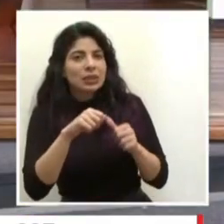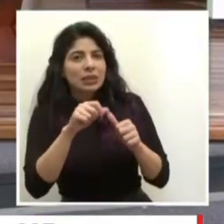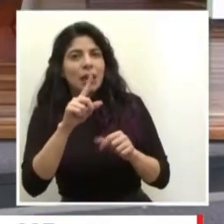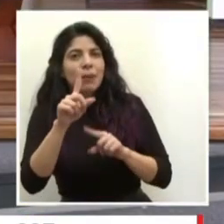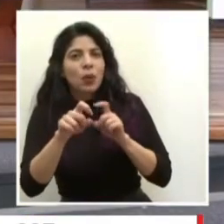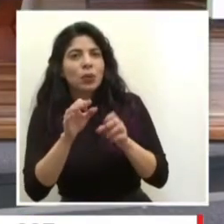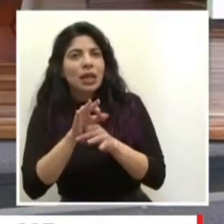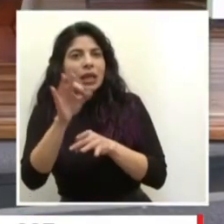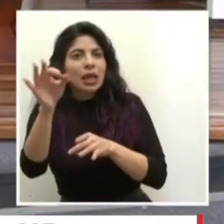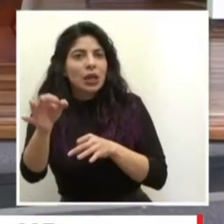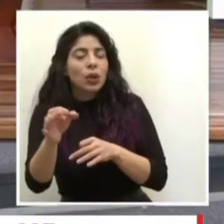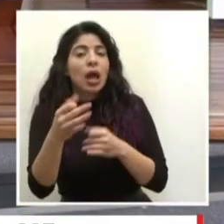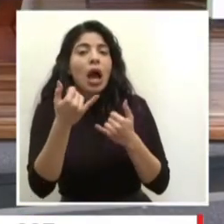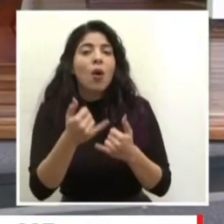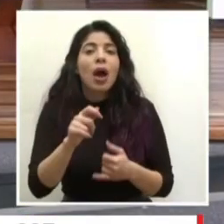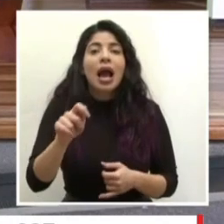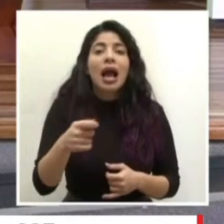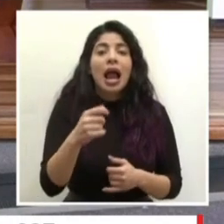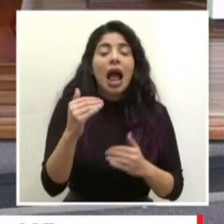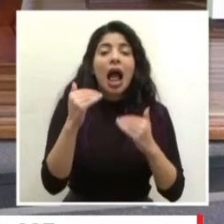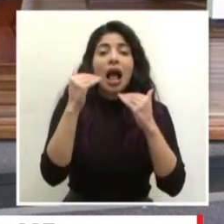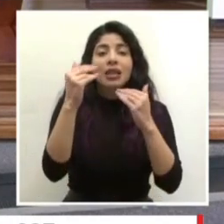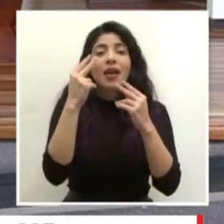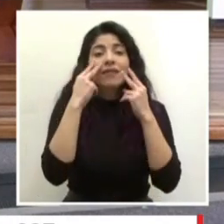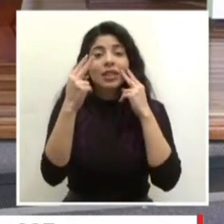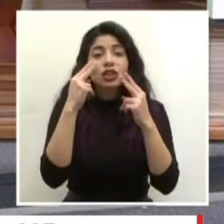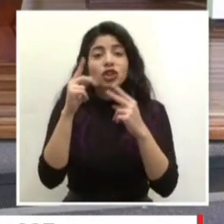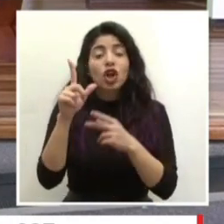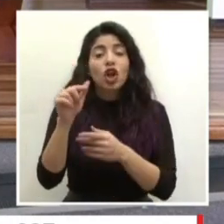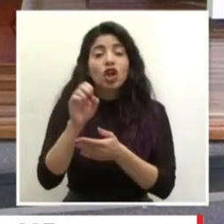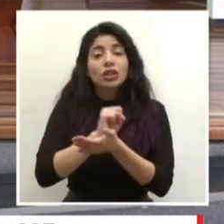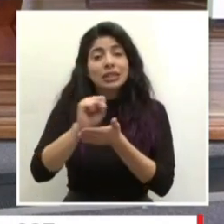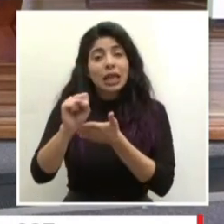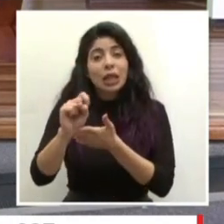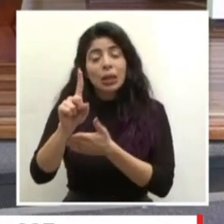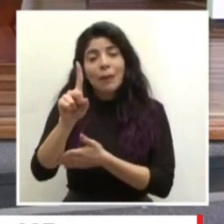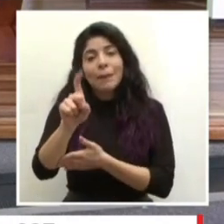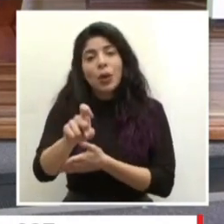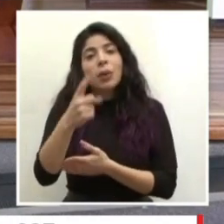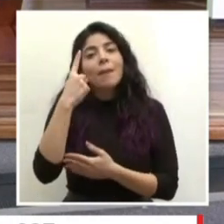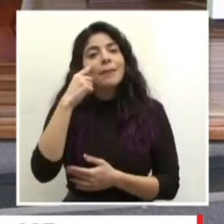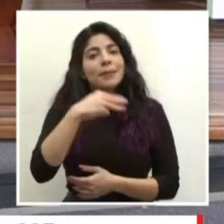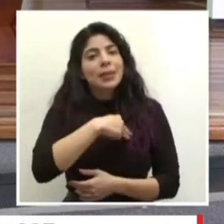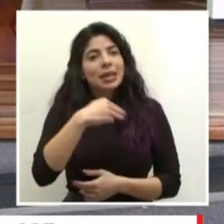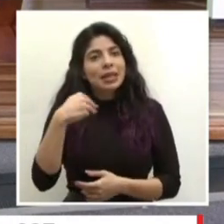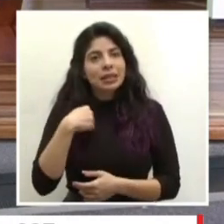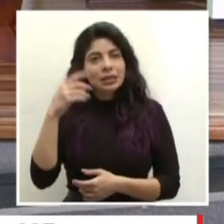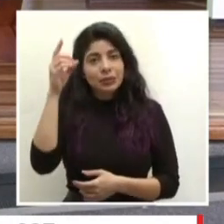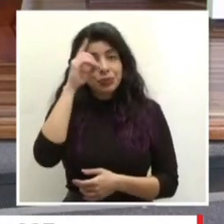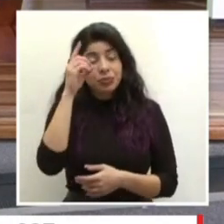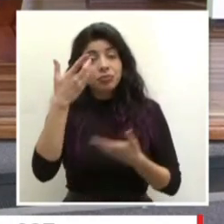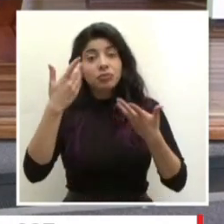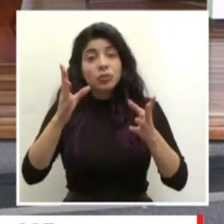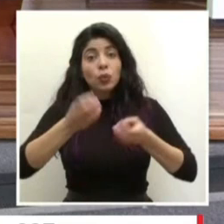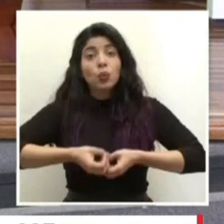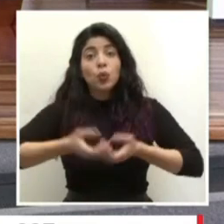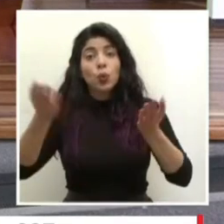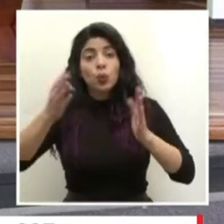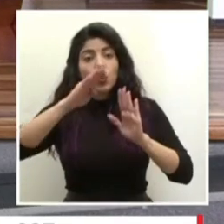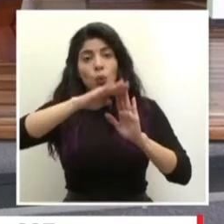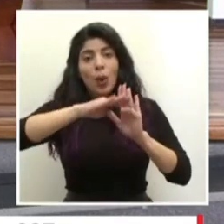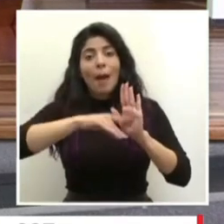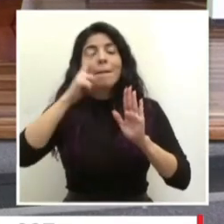consultas regionales. Canal Alta Visión de la zona de Los Santos consulta para el ministro Salas. Ya fue publicado el lineamiento